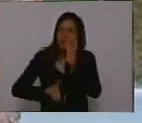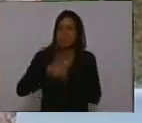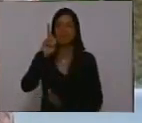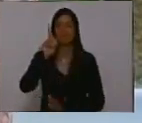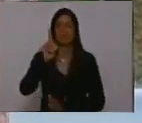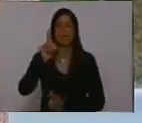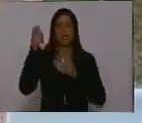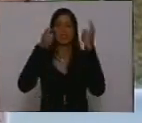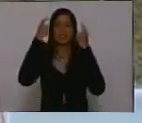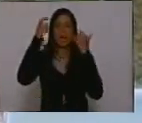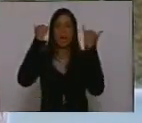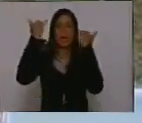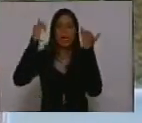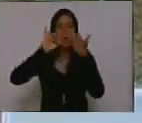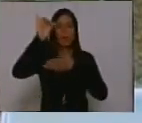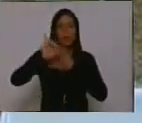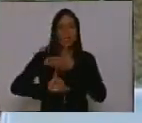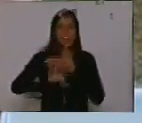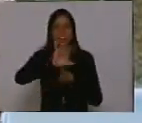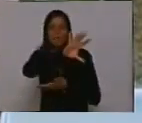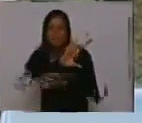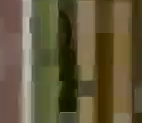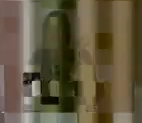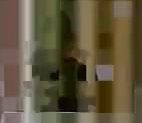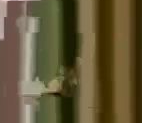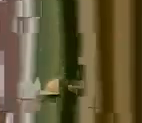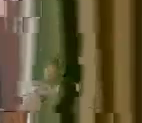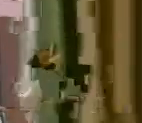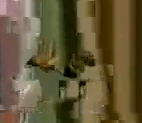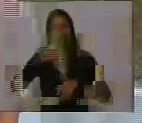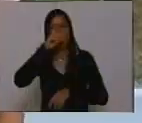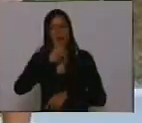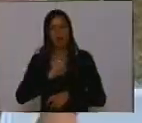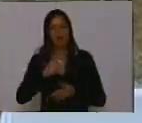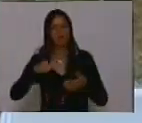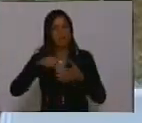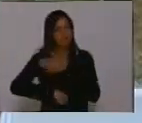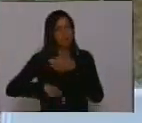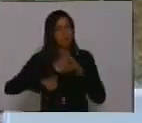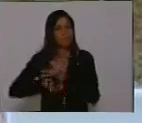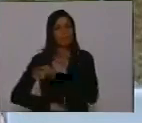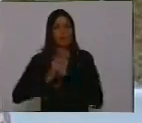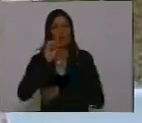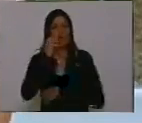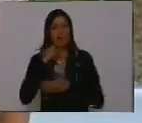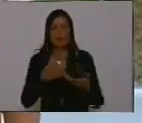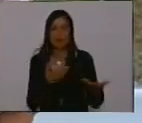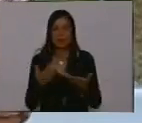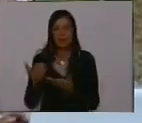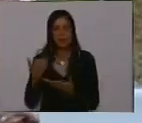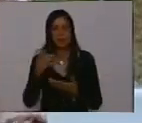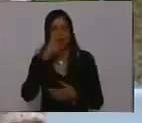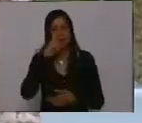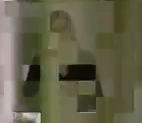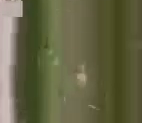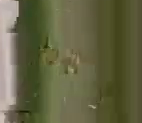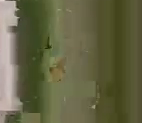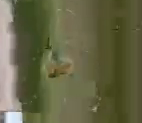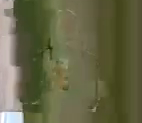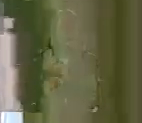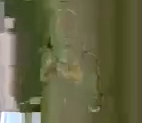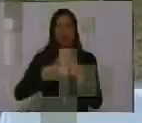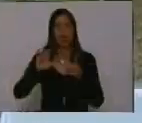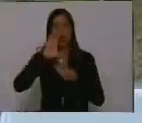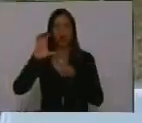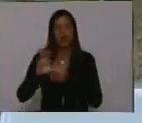Hugo Chávez. Aquí se ganó una década completa en el servicio de la juventud. Y construimos la generación de oro en el deporte, la generación de oro en la